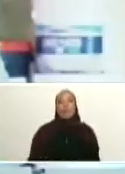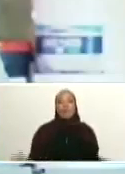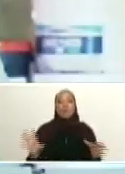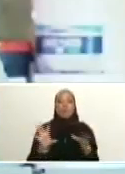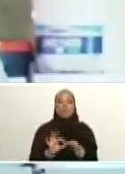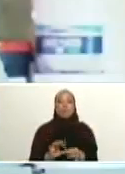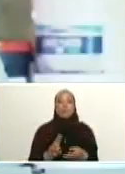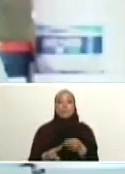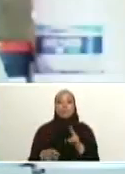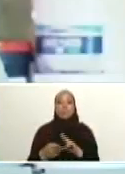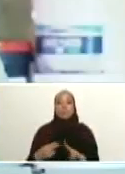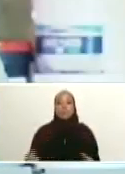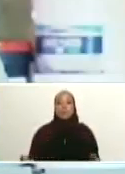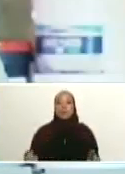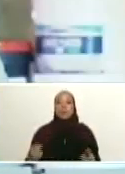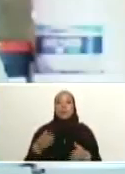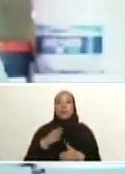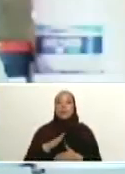convivencia.